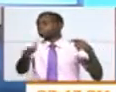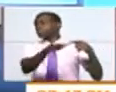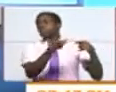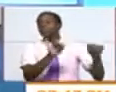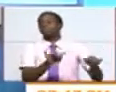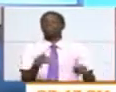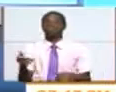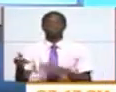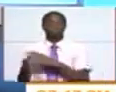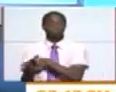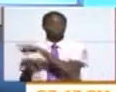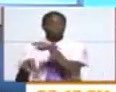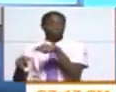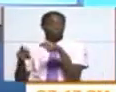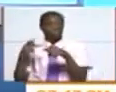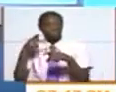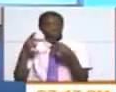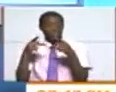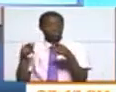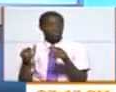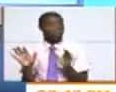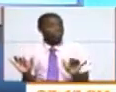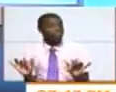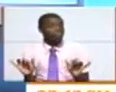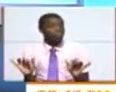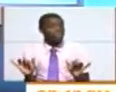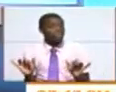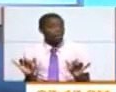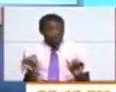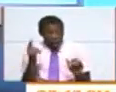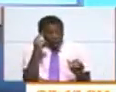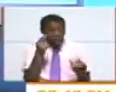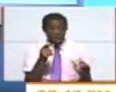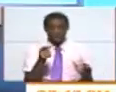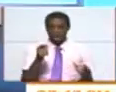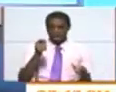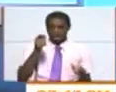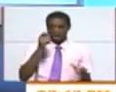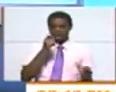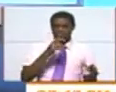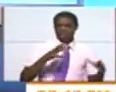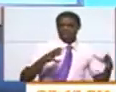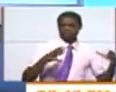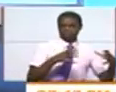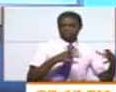La diferencia de un régimen y de una dictadura, ¿saben cuál es?